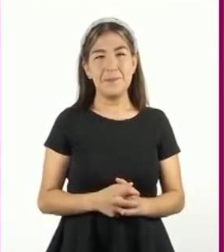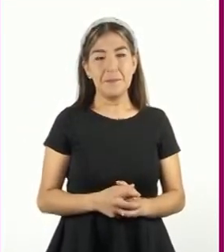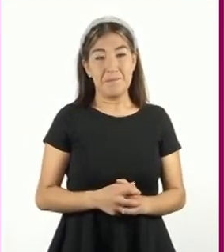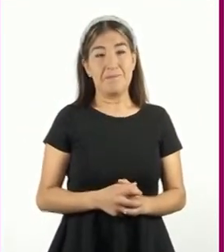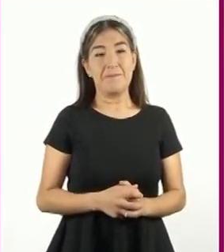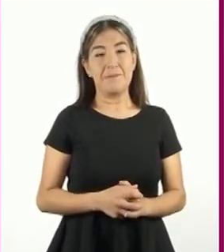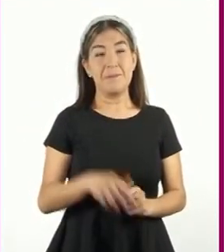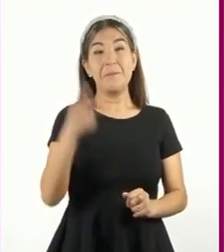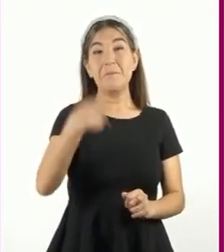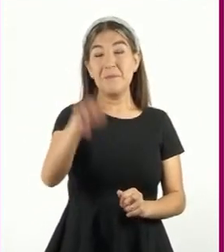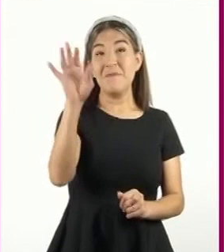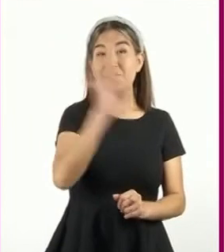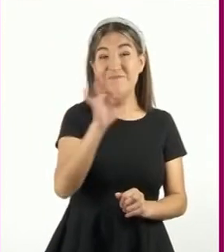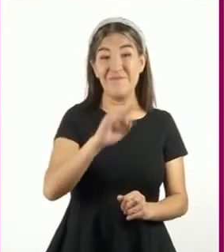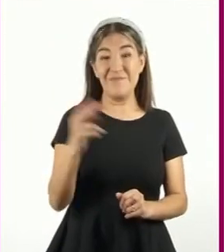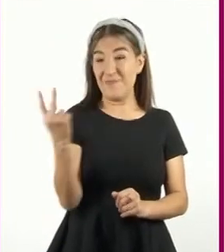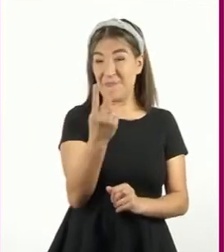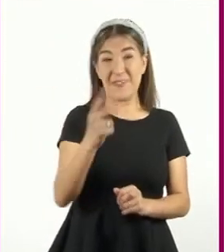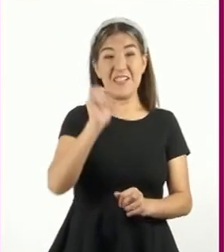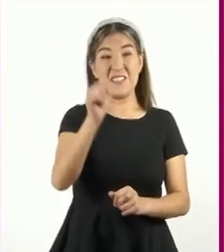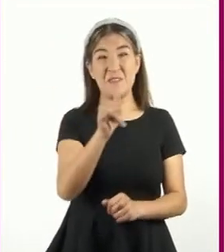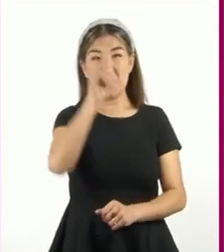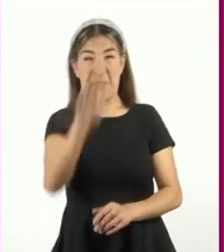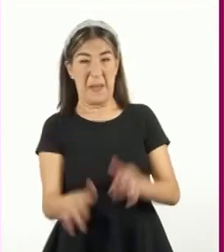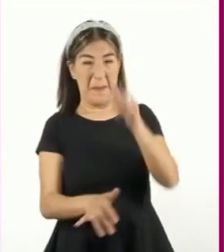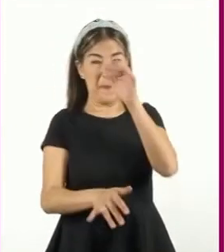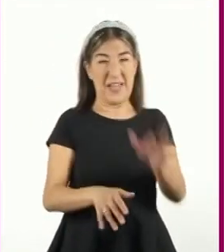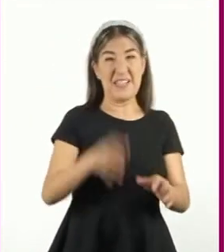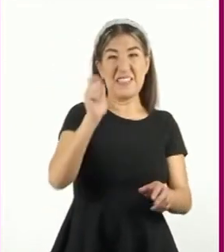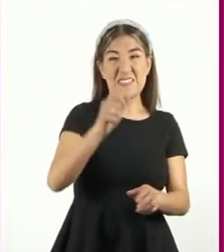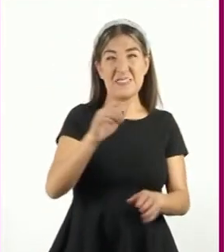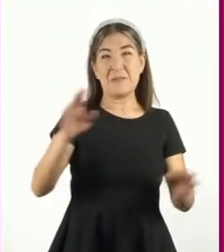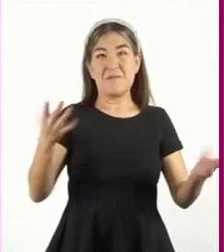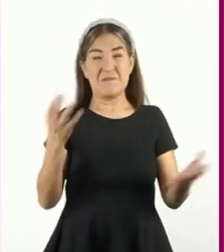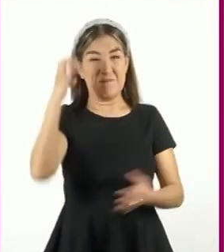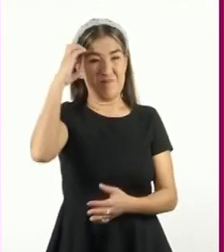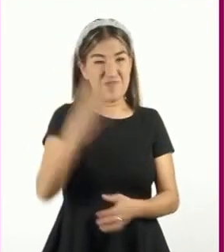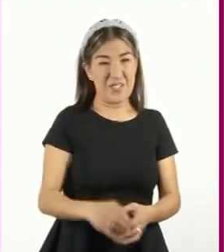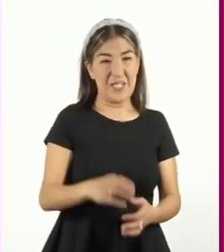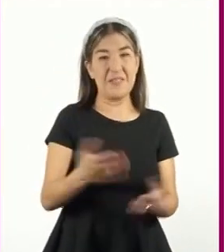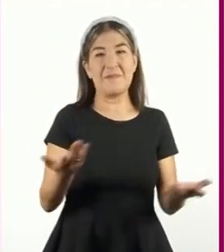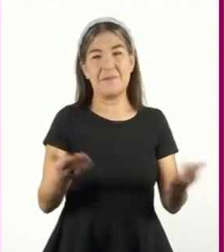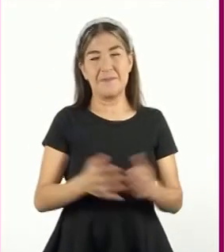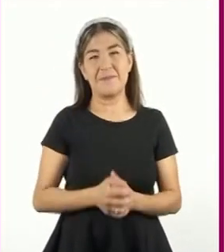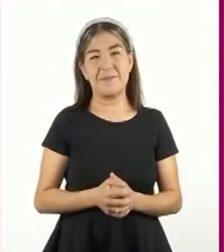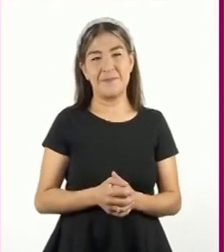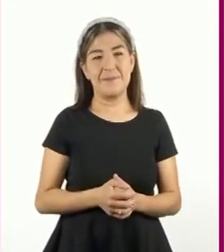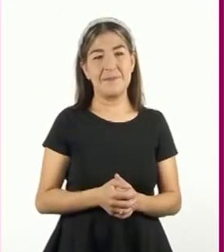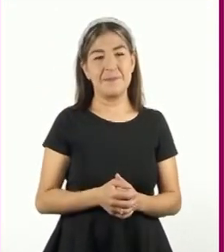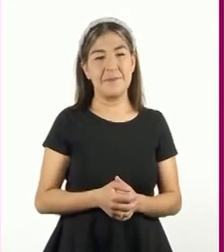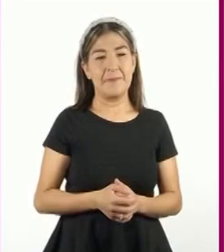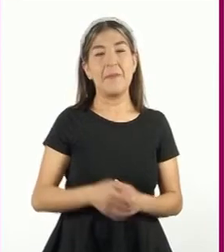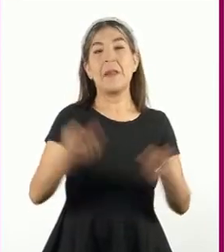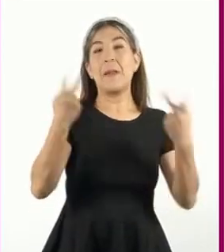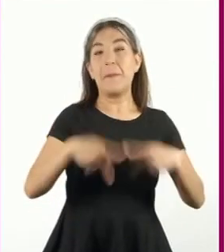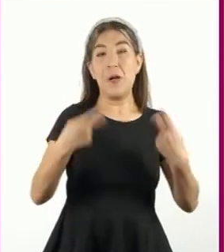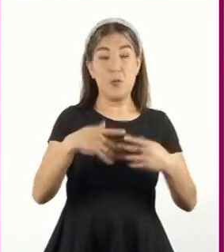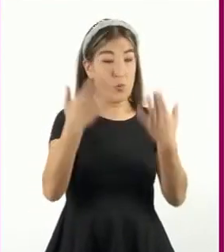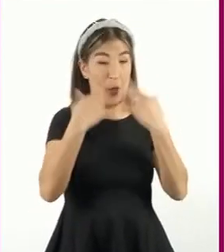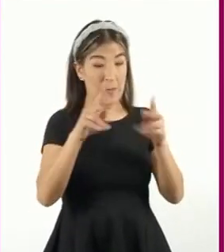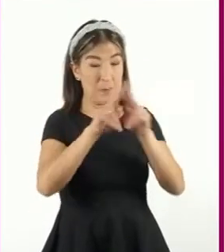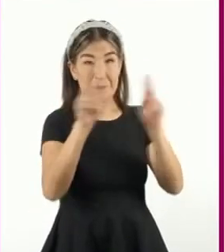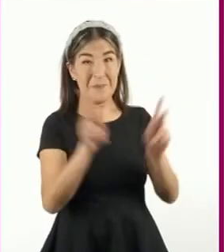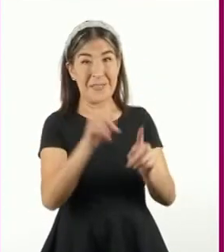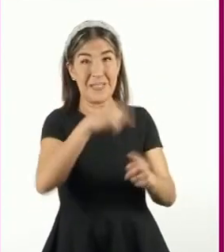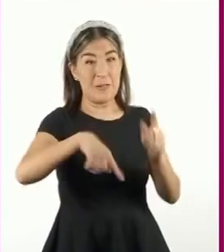Pero si dichas estrategias son demasiado agresivas, suele transformarse en violencia. Una sociedad sin conflictos